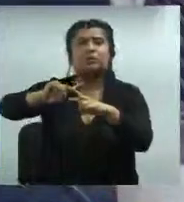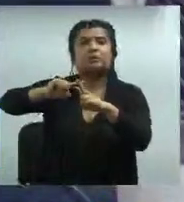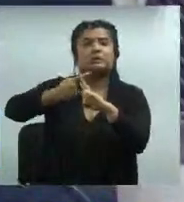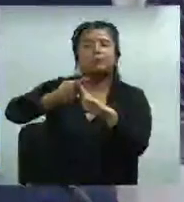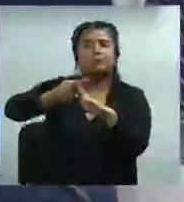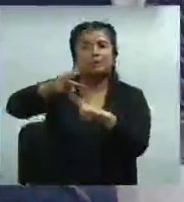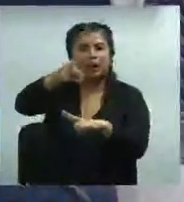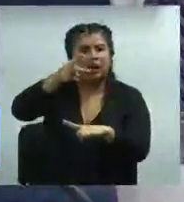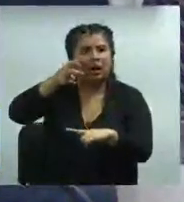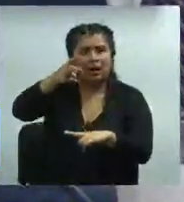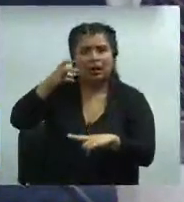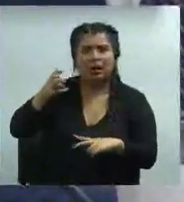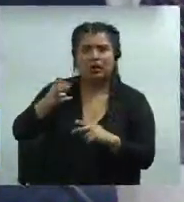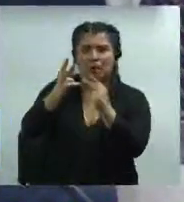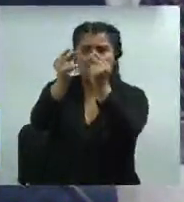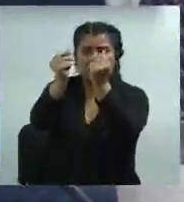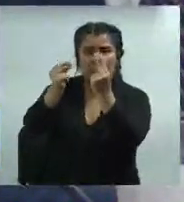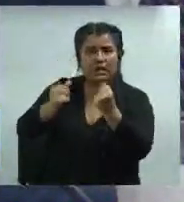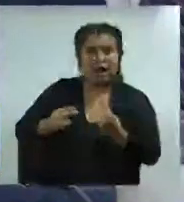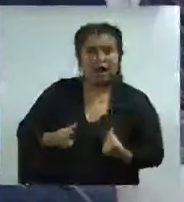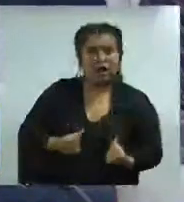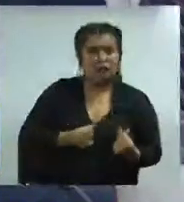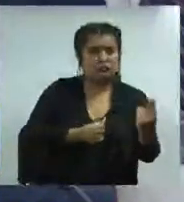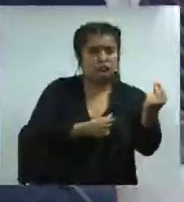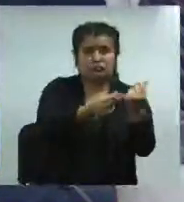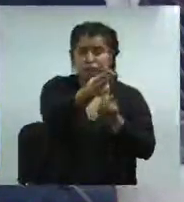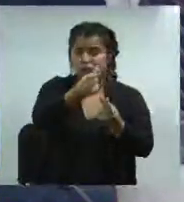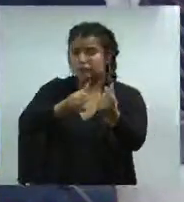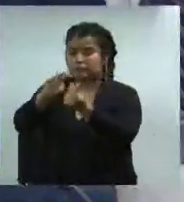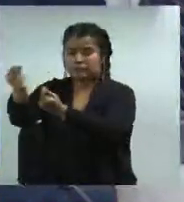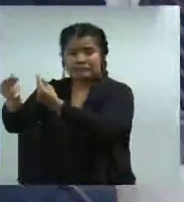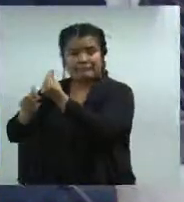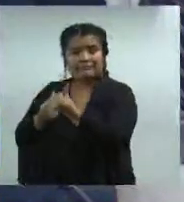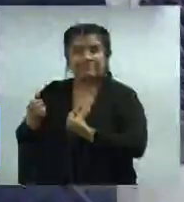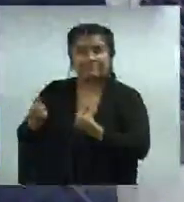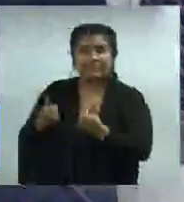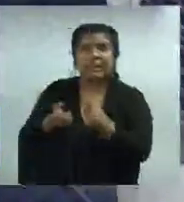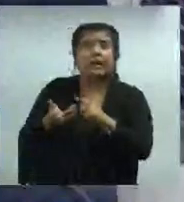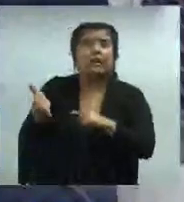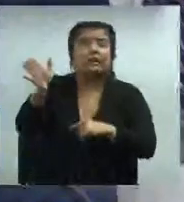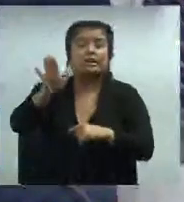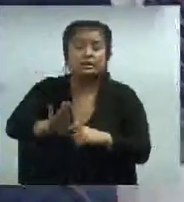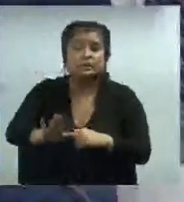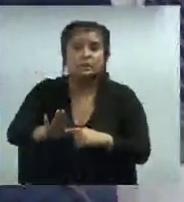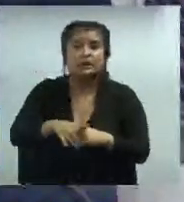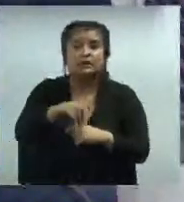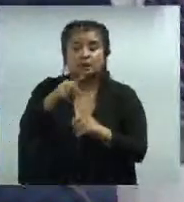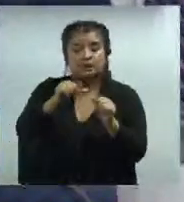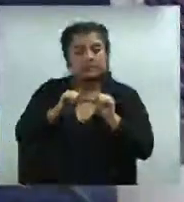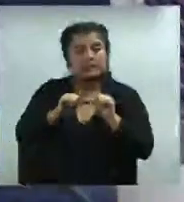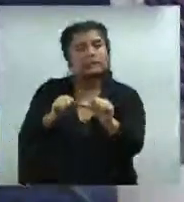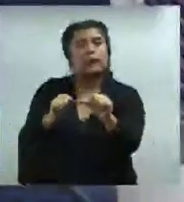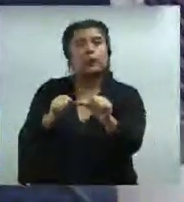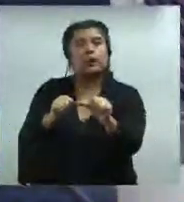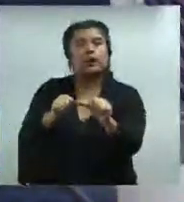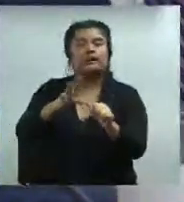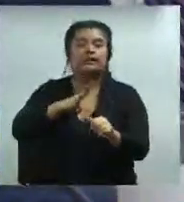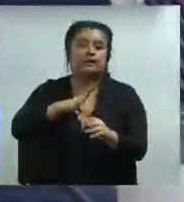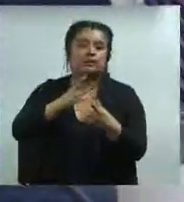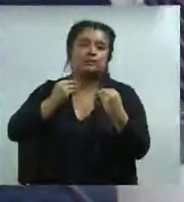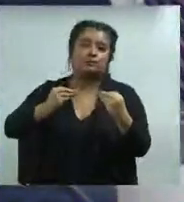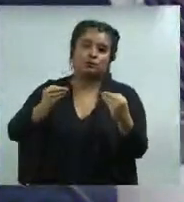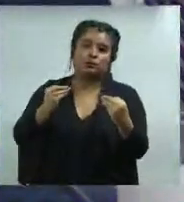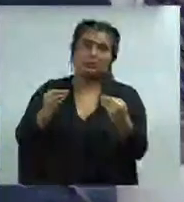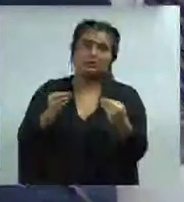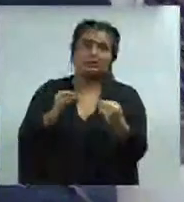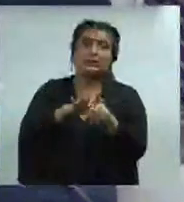ver cómo los dineros volaban por todos lados. Y después, como esto continuó, tuvimos muchísimos